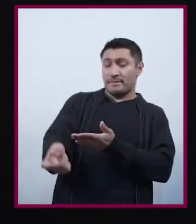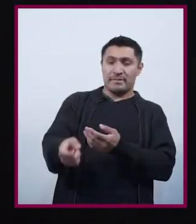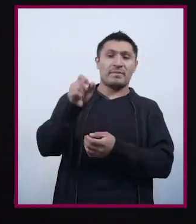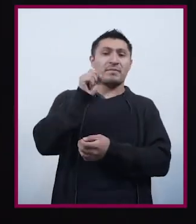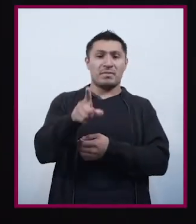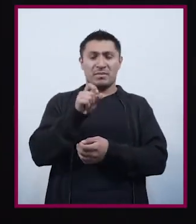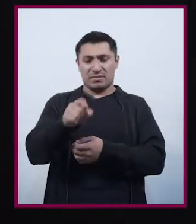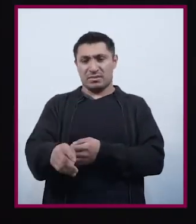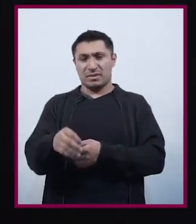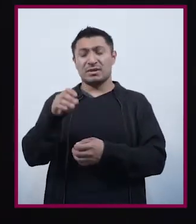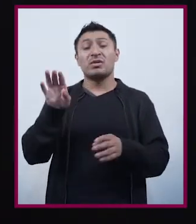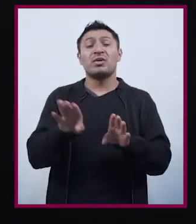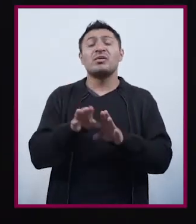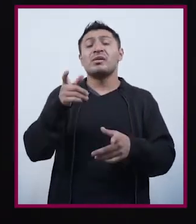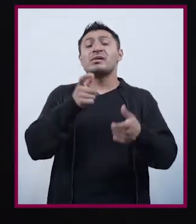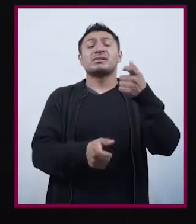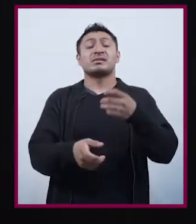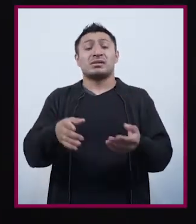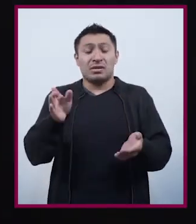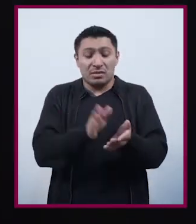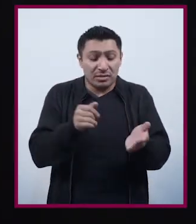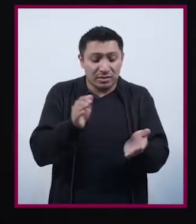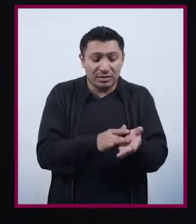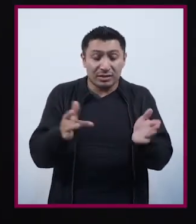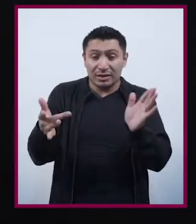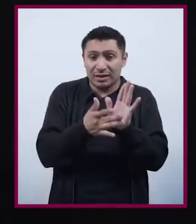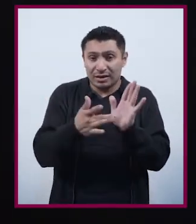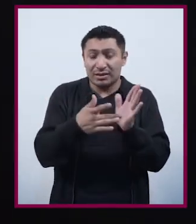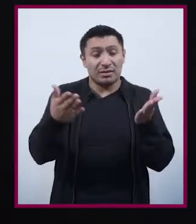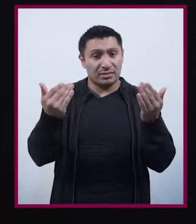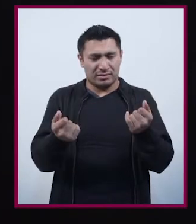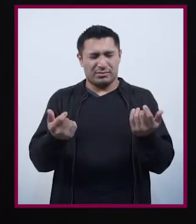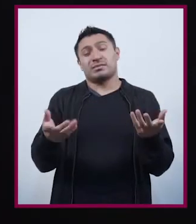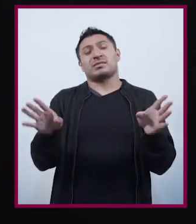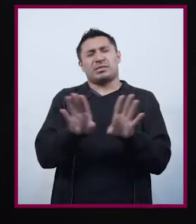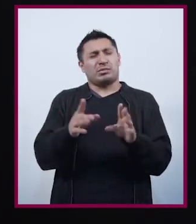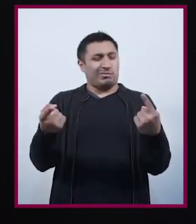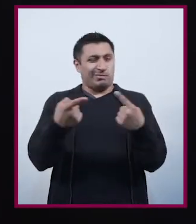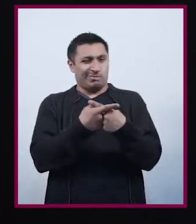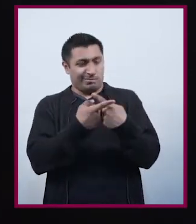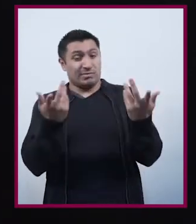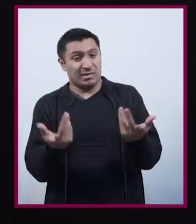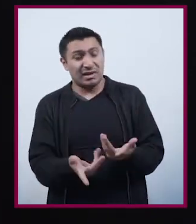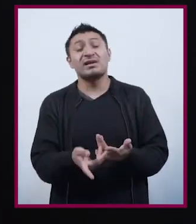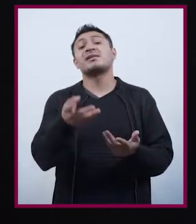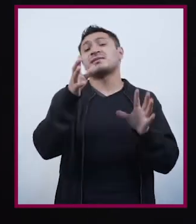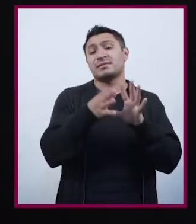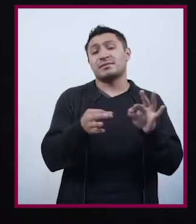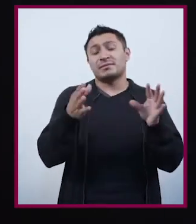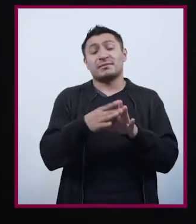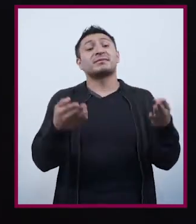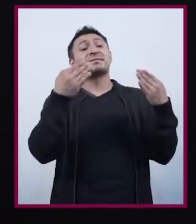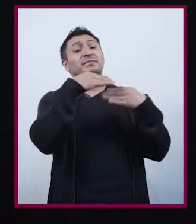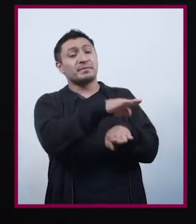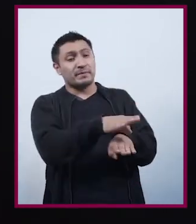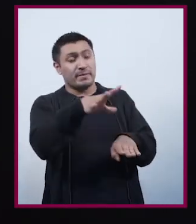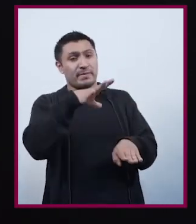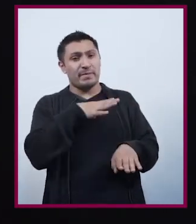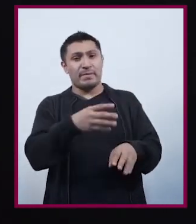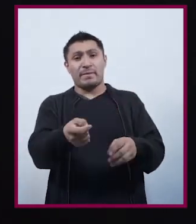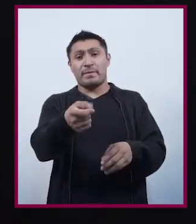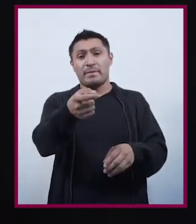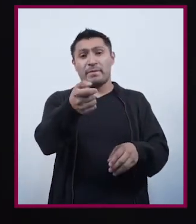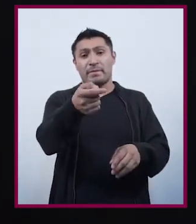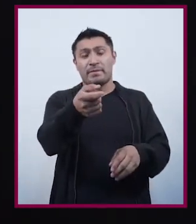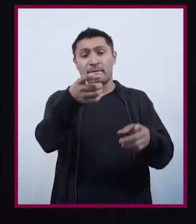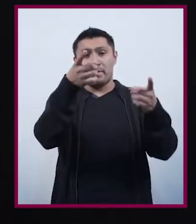pagado. Y al mismo tiempo se trata de dinero que no existe físicamente. Ah, chirrión, ¿cómo está eso? Pues resulta que los